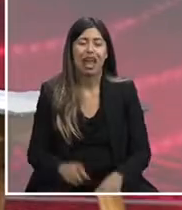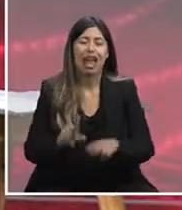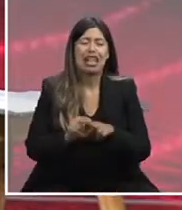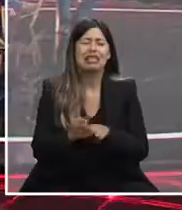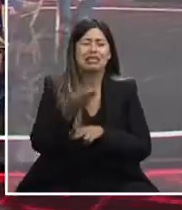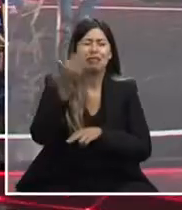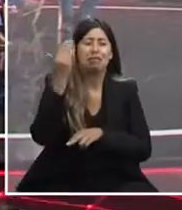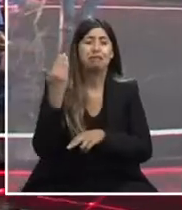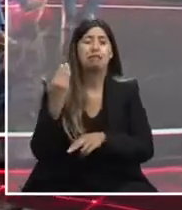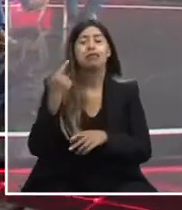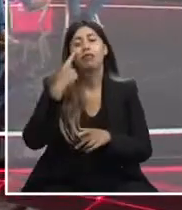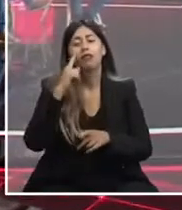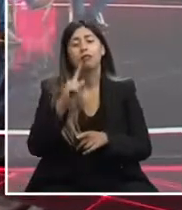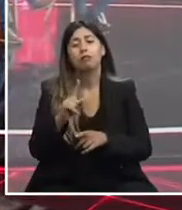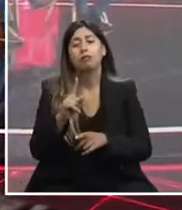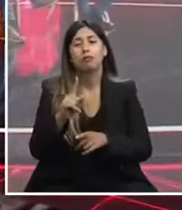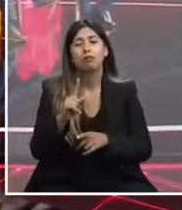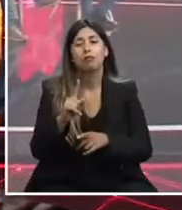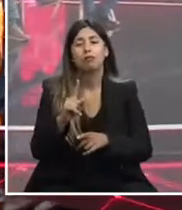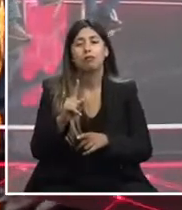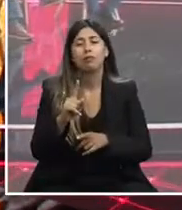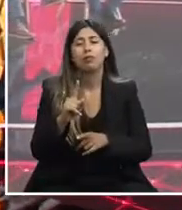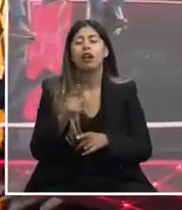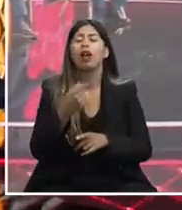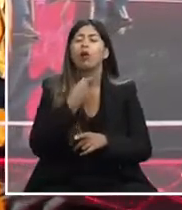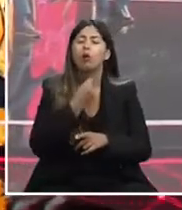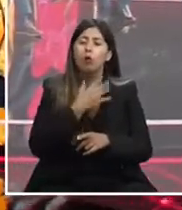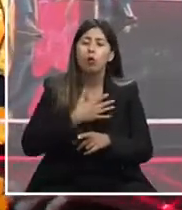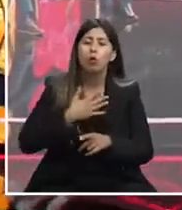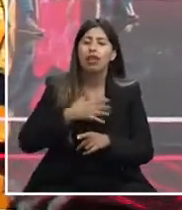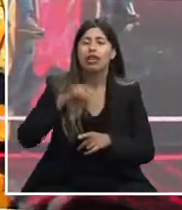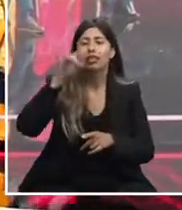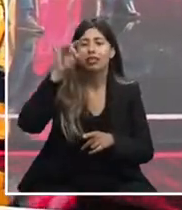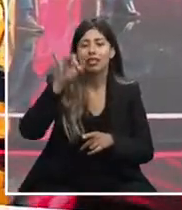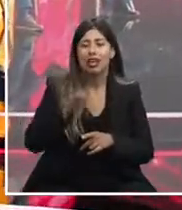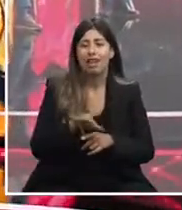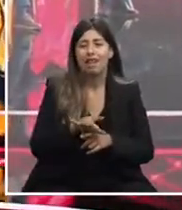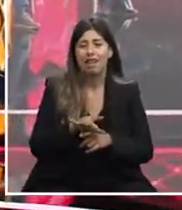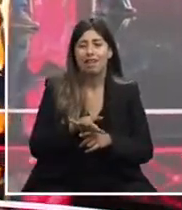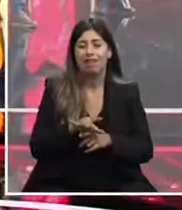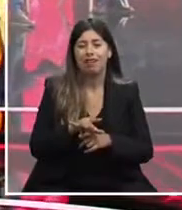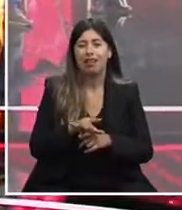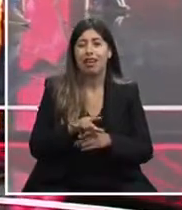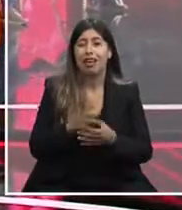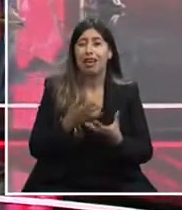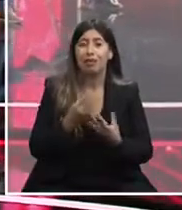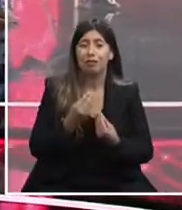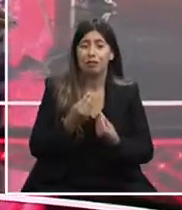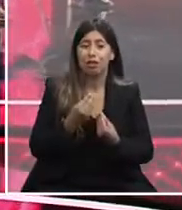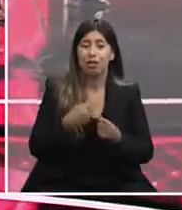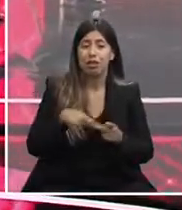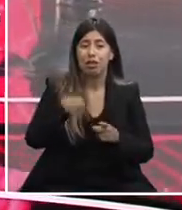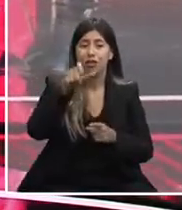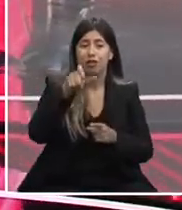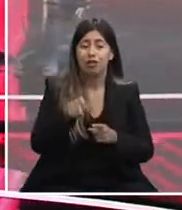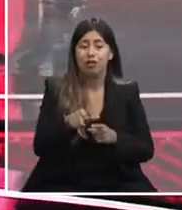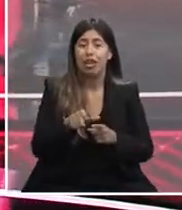Me gustaría identificar de qué forma el miedo que todos sentimos, estemos en un lugar o en el otro del voto,